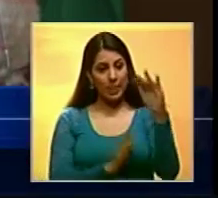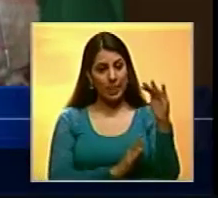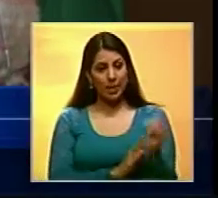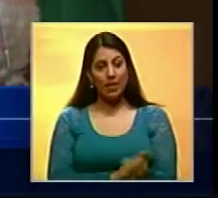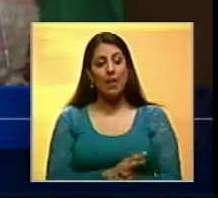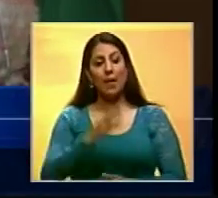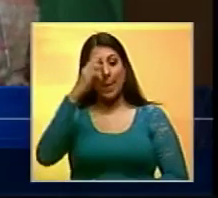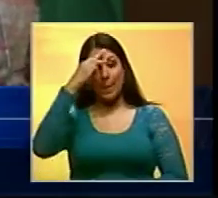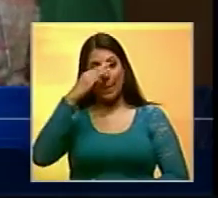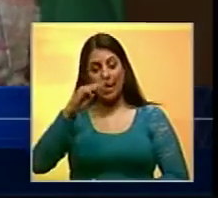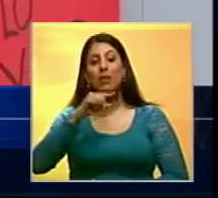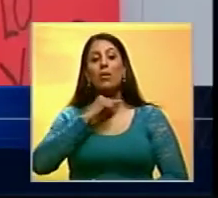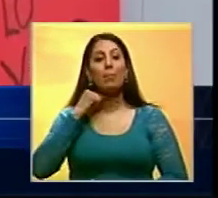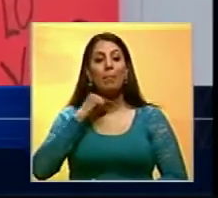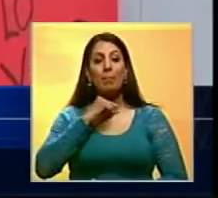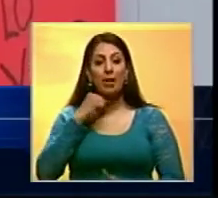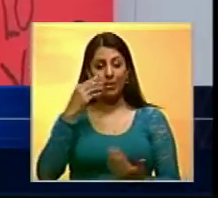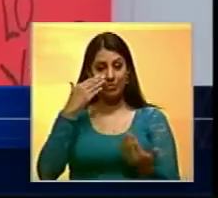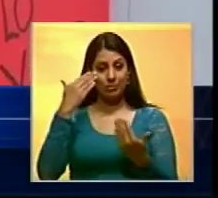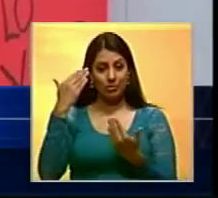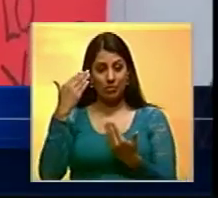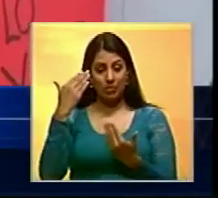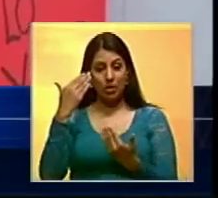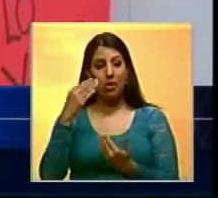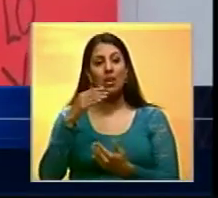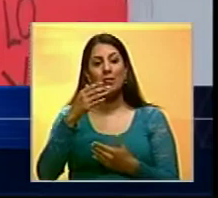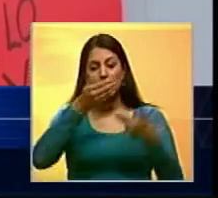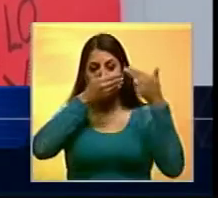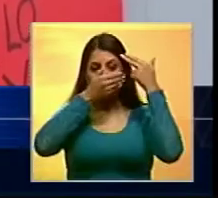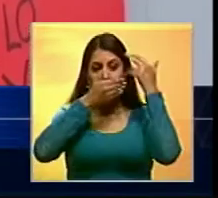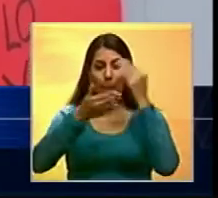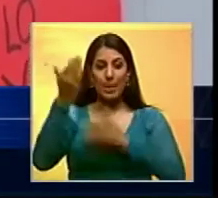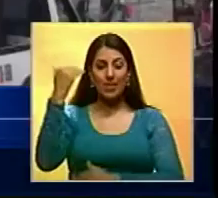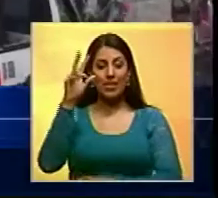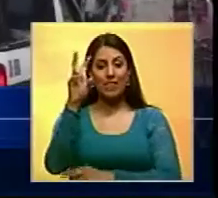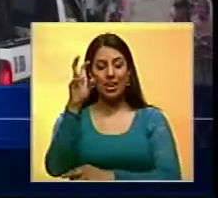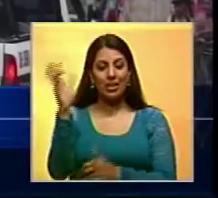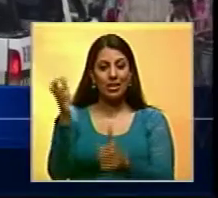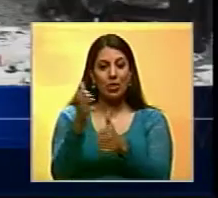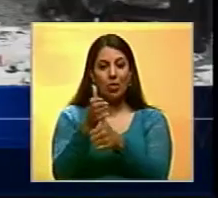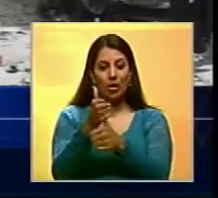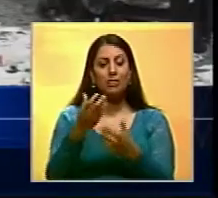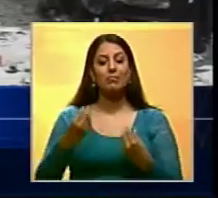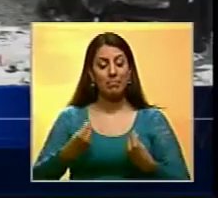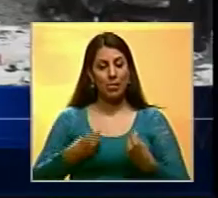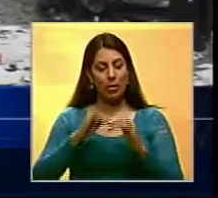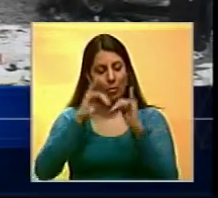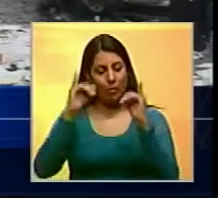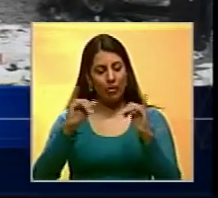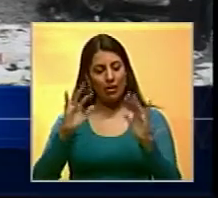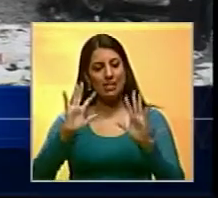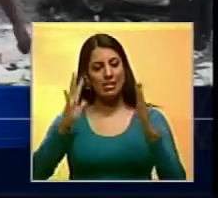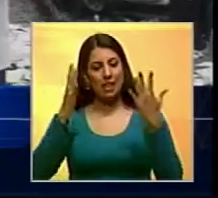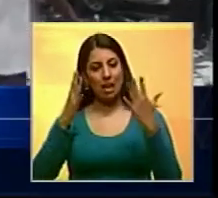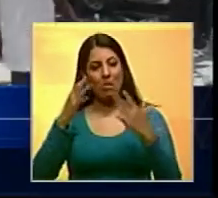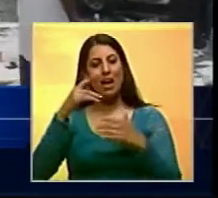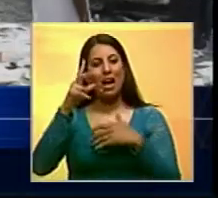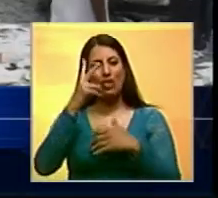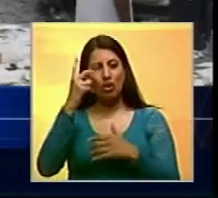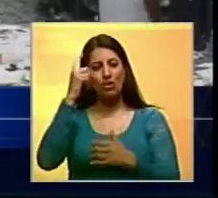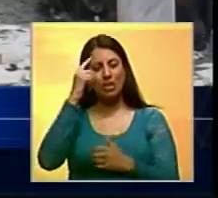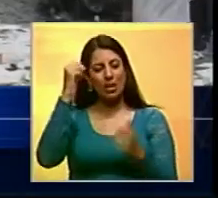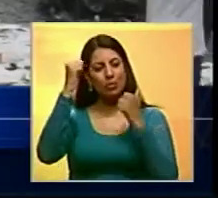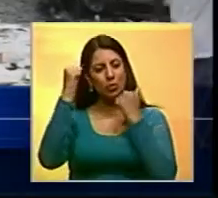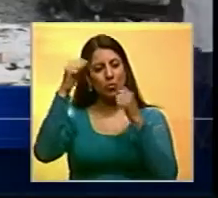En México, el sacerdote José Luis Sánchez Ruiz, secuestrado el pasado viernes, se fue encontrado con vida, luego que en Veracruz se produjeran 2 días